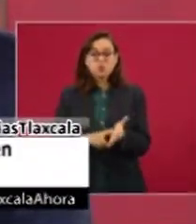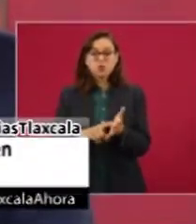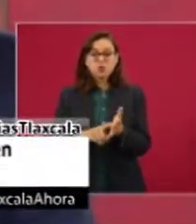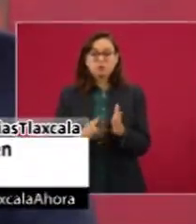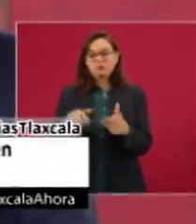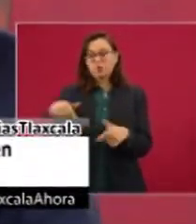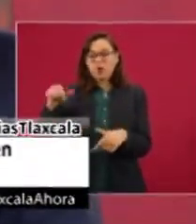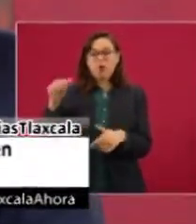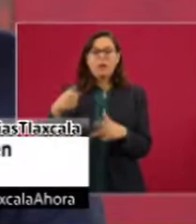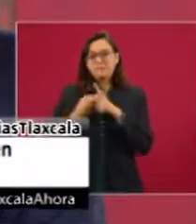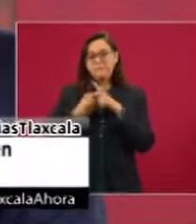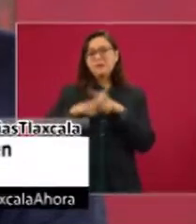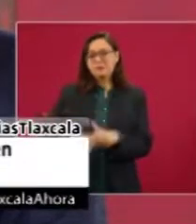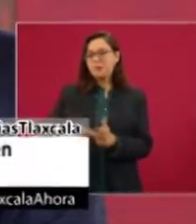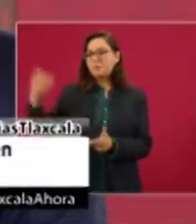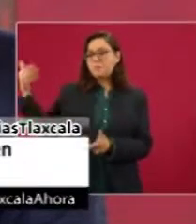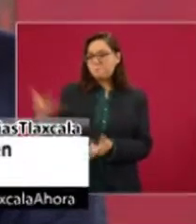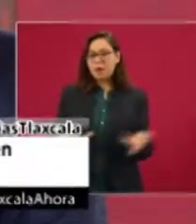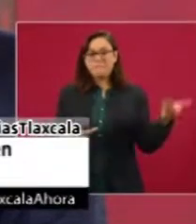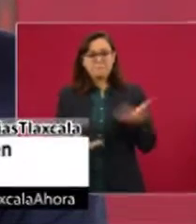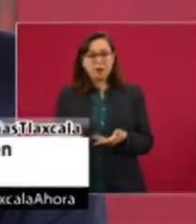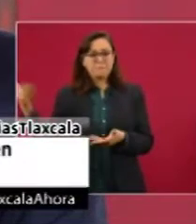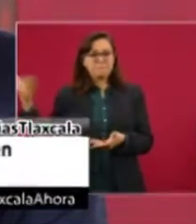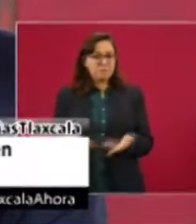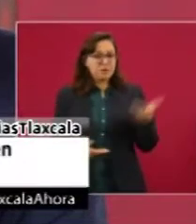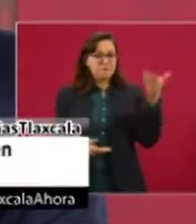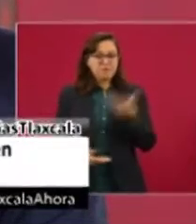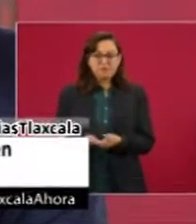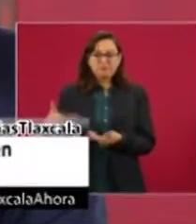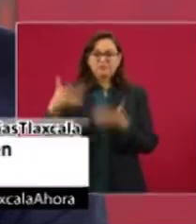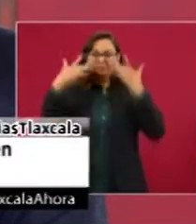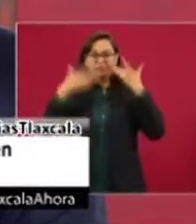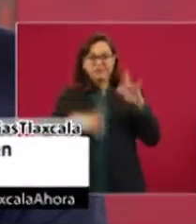Consejo Nacional de Ciencia y Tecnología,